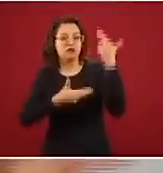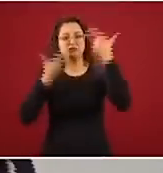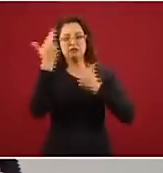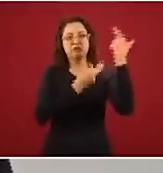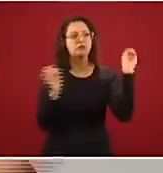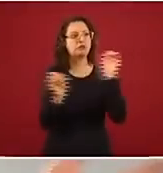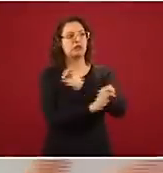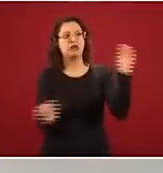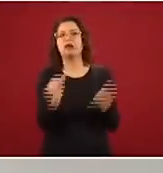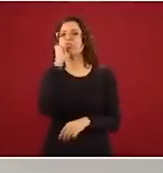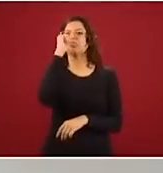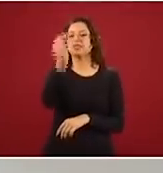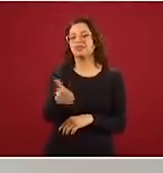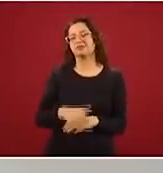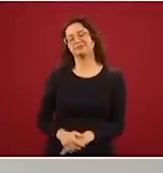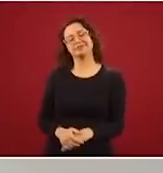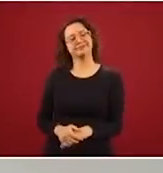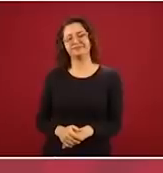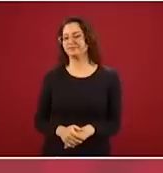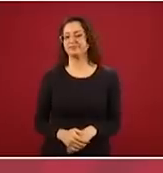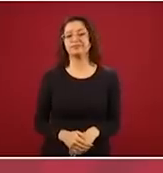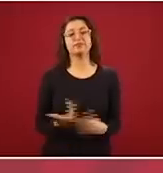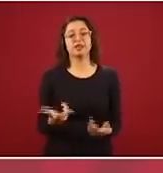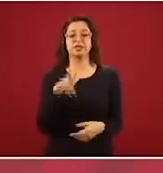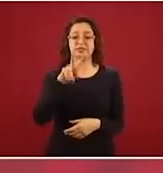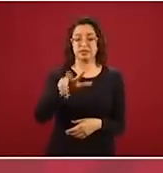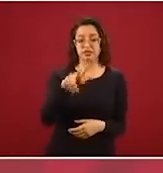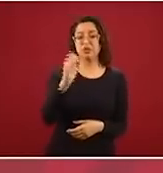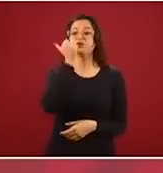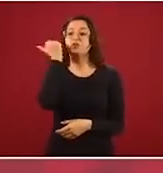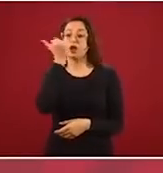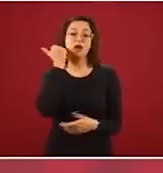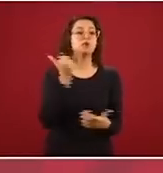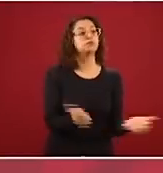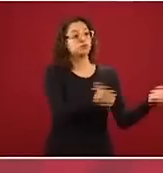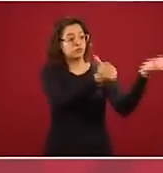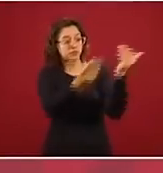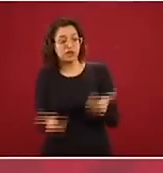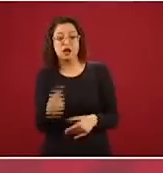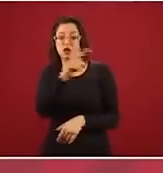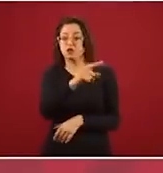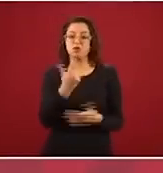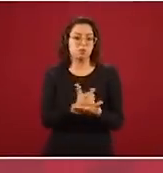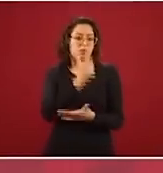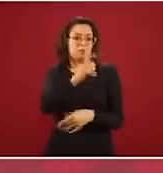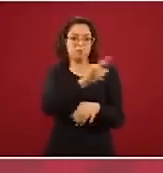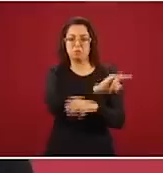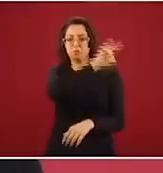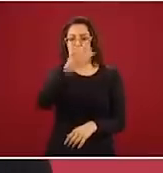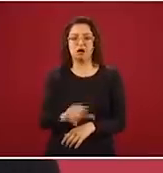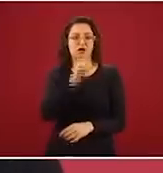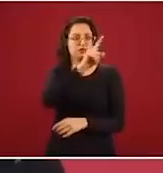México. Estos 18 estudiantes que llegaron por sus propios medios, por su propia voluntad y que no los repatrió